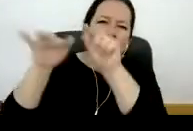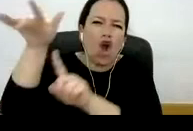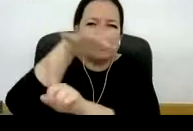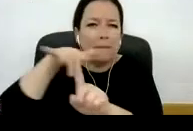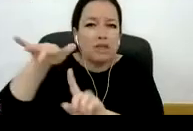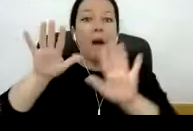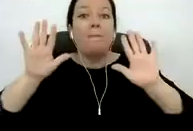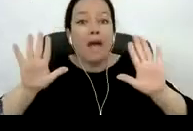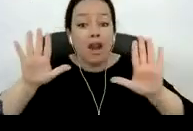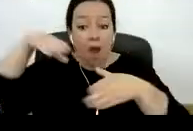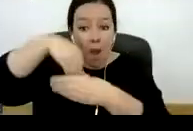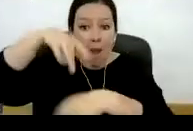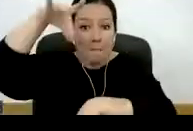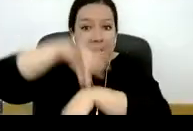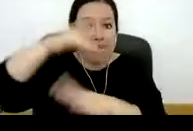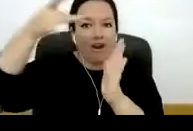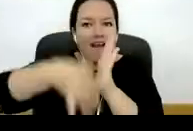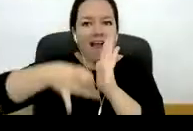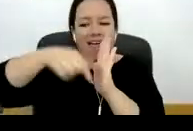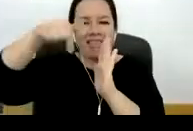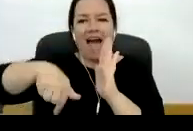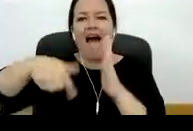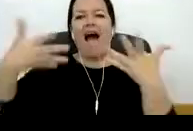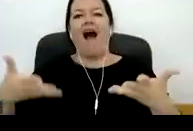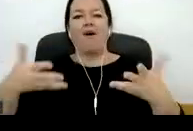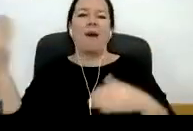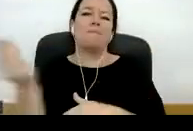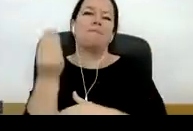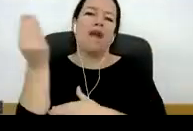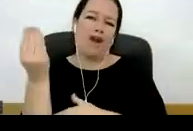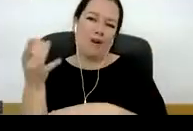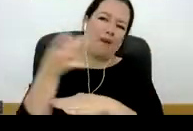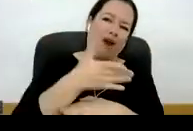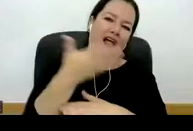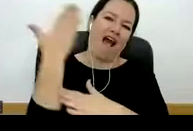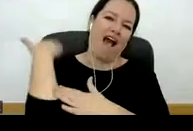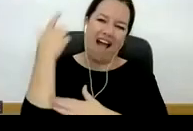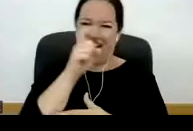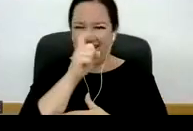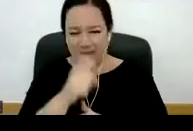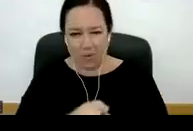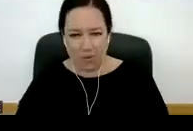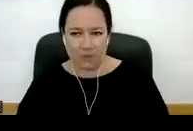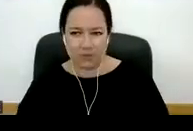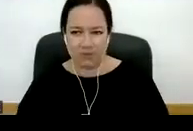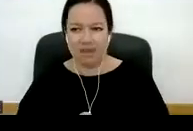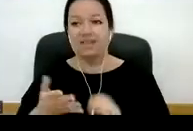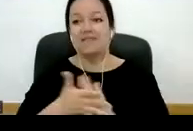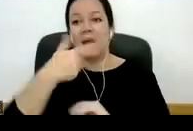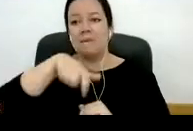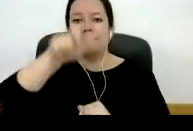en ese sentido, la asistencia en salud, en ese sentido ayuda muchísimo a aumentar la proporción de de